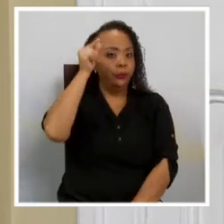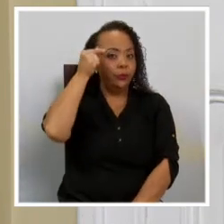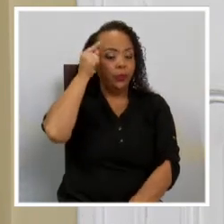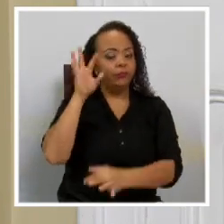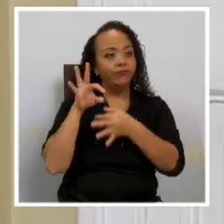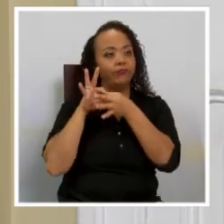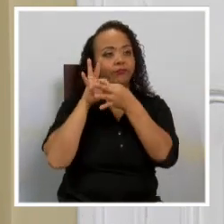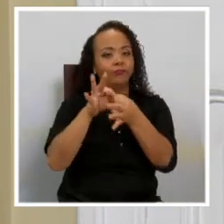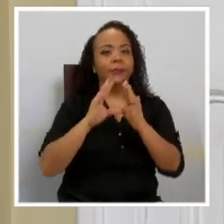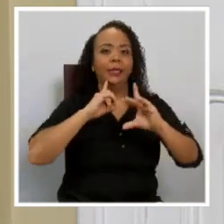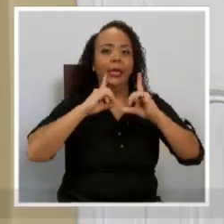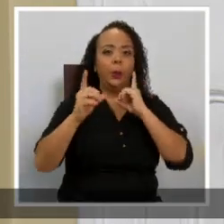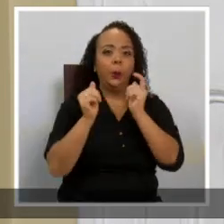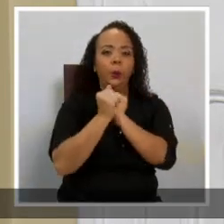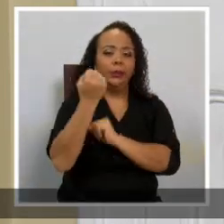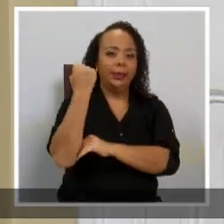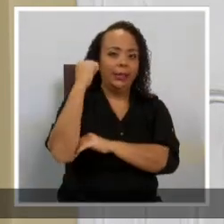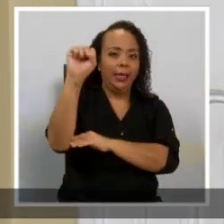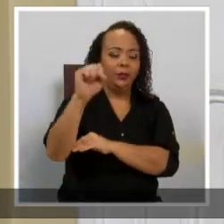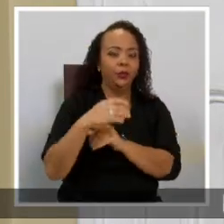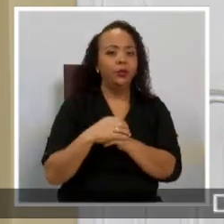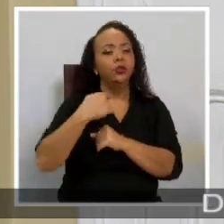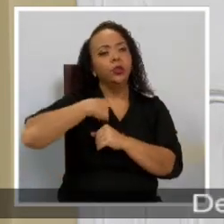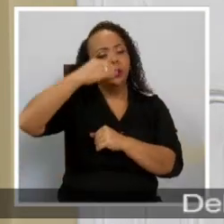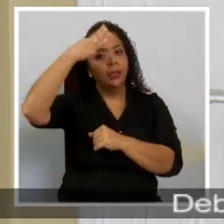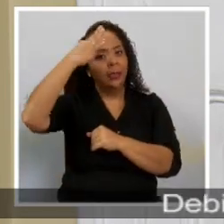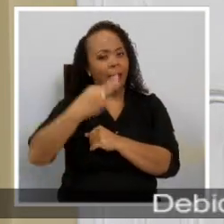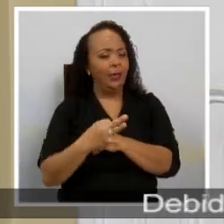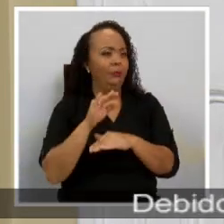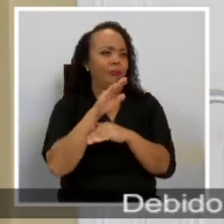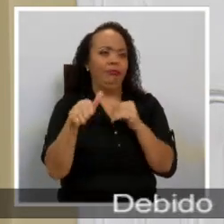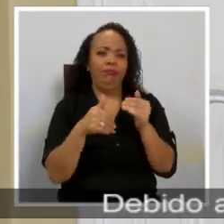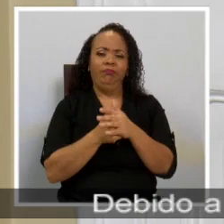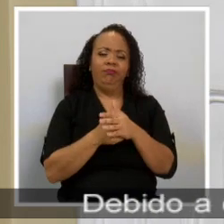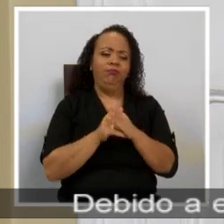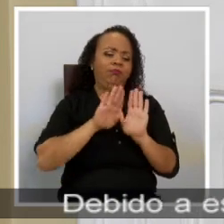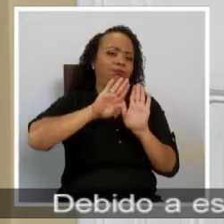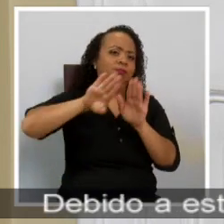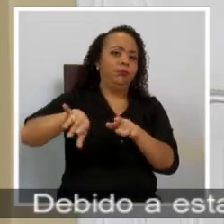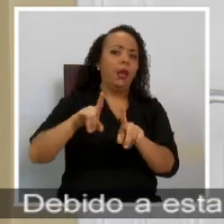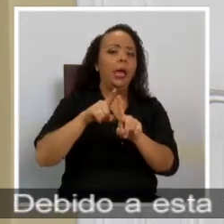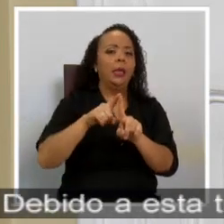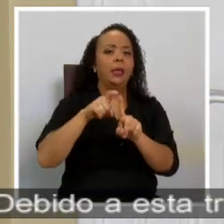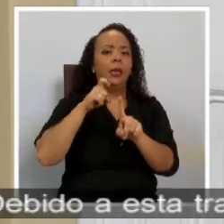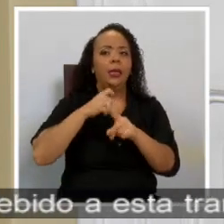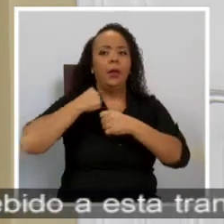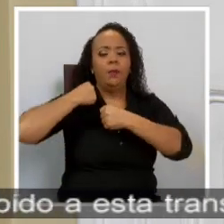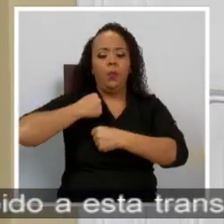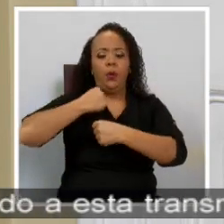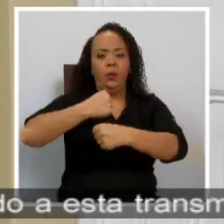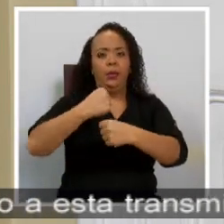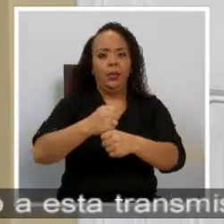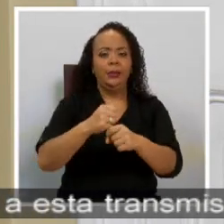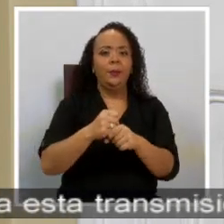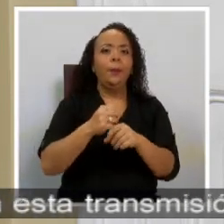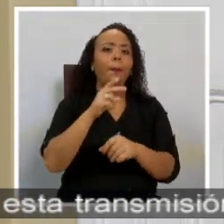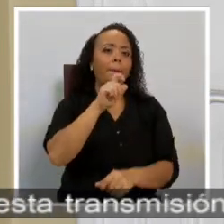torno al diálogo con los sindicatos, que creo yo ha estado totalmente minimizado desde las protestas hace varios